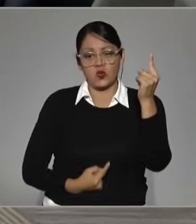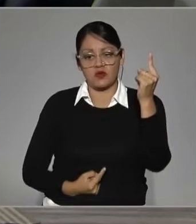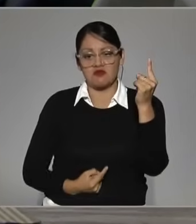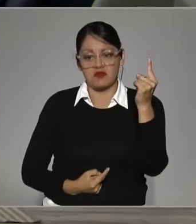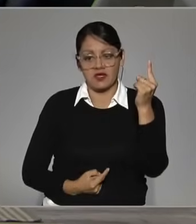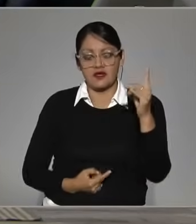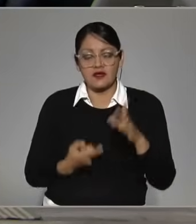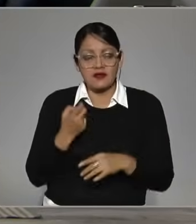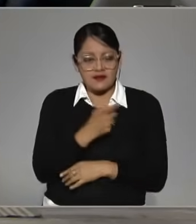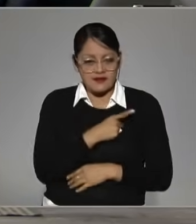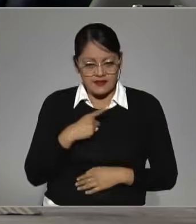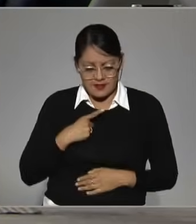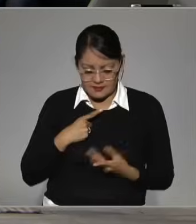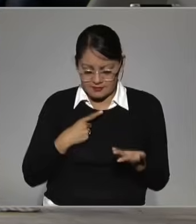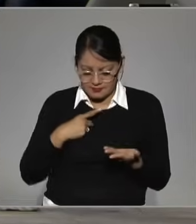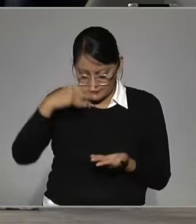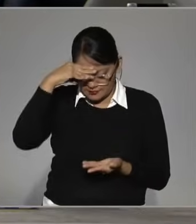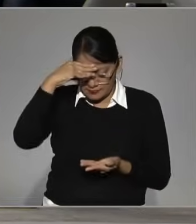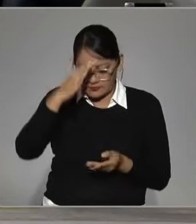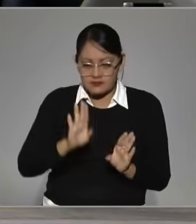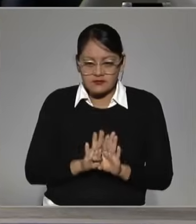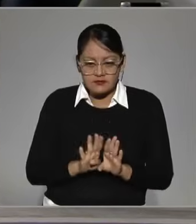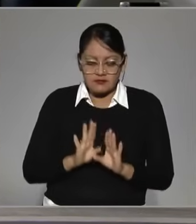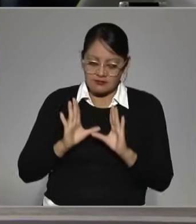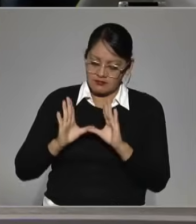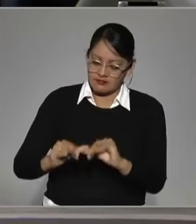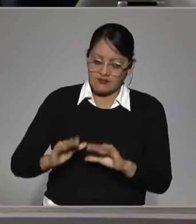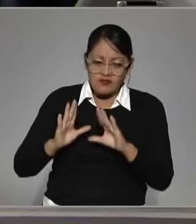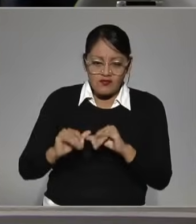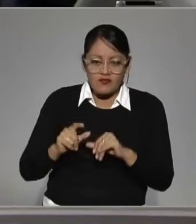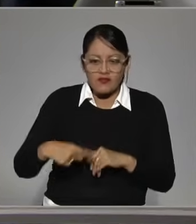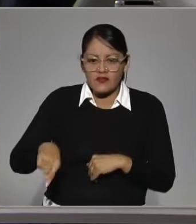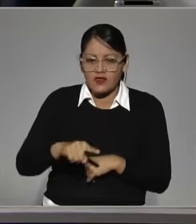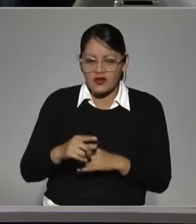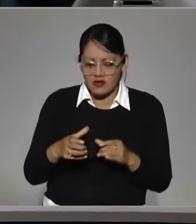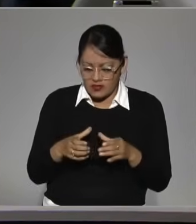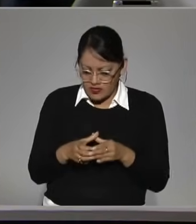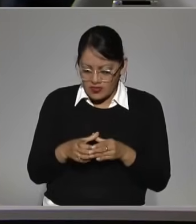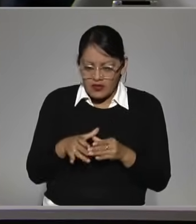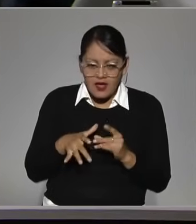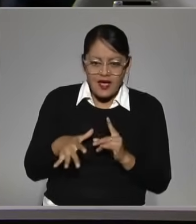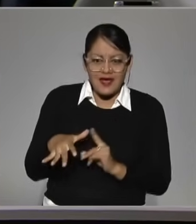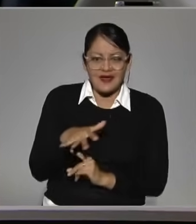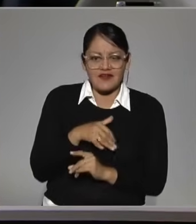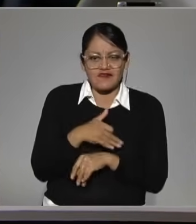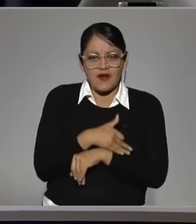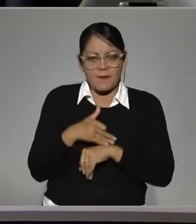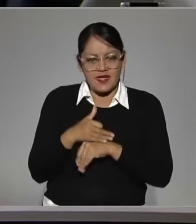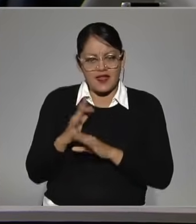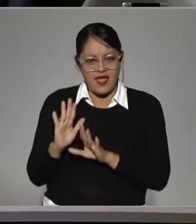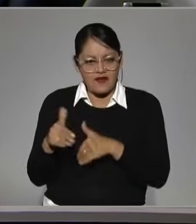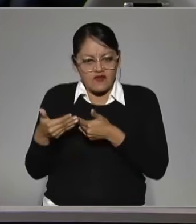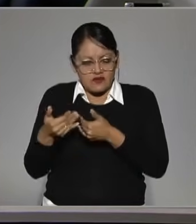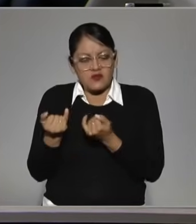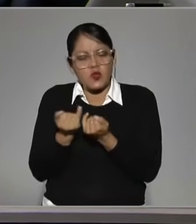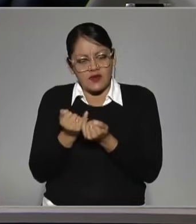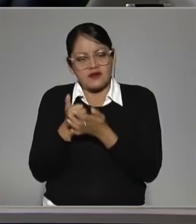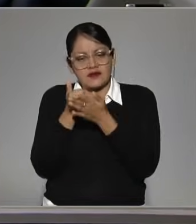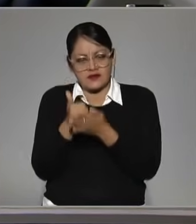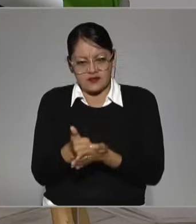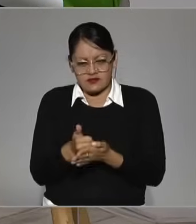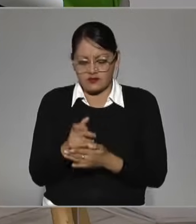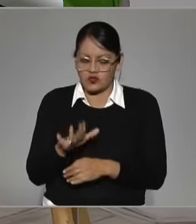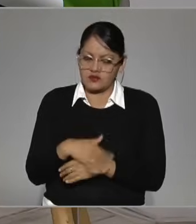que se lleguen a los recursos del conocimiento de la tribu. Porque sí van a tener otros retos y otro tipo